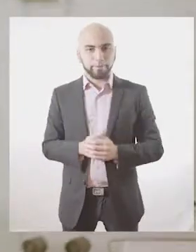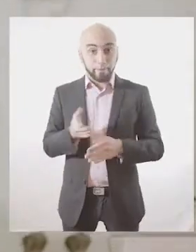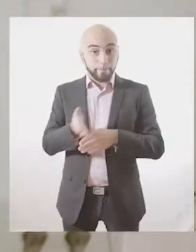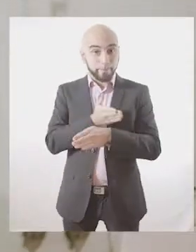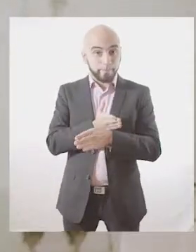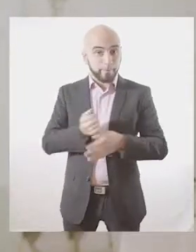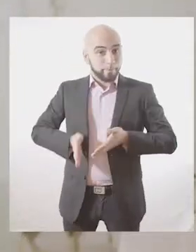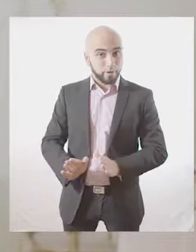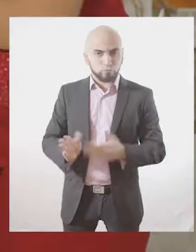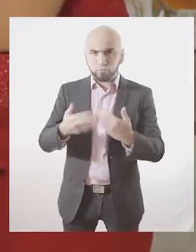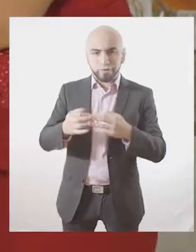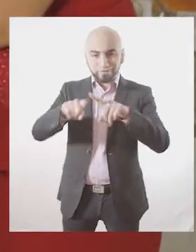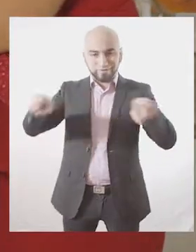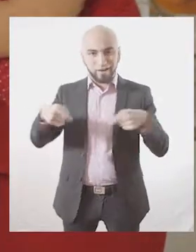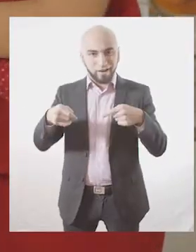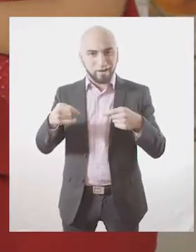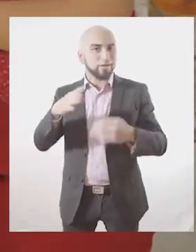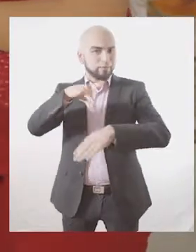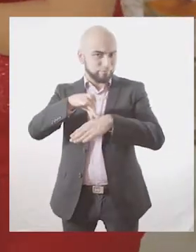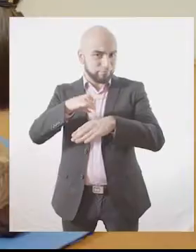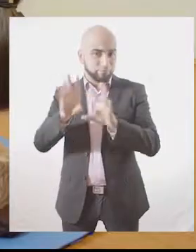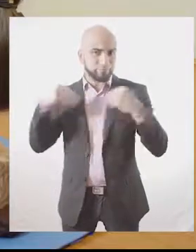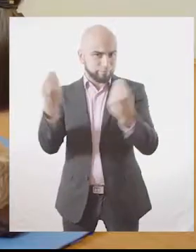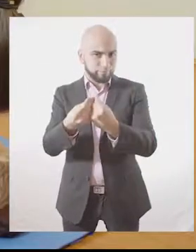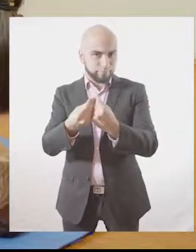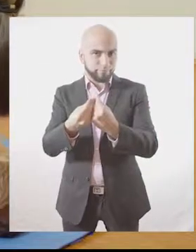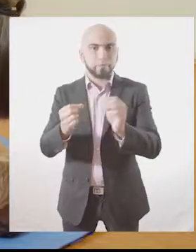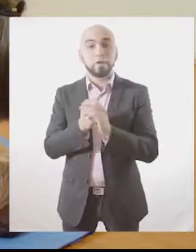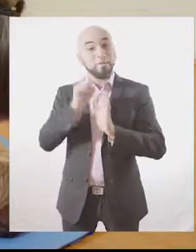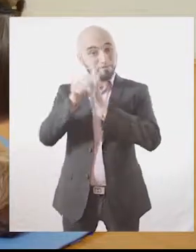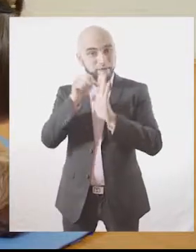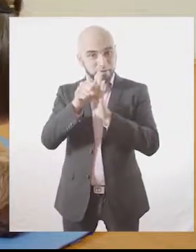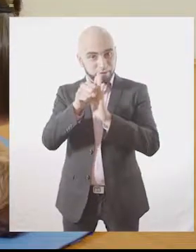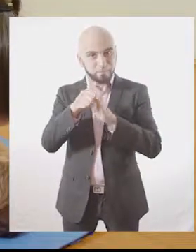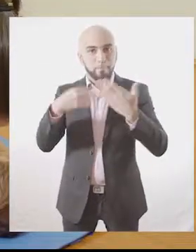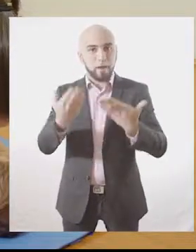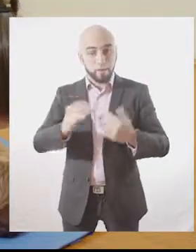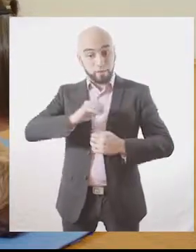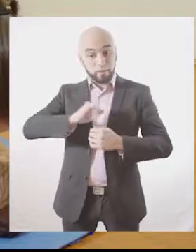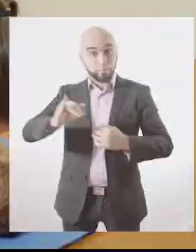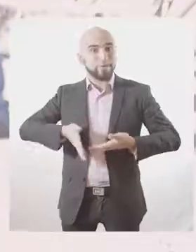Preparto activo en sala de parto integral. Videos para un posparto activo.